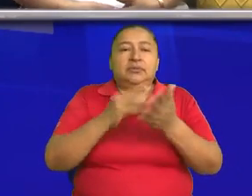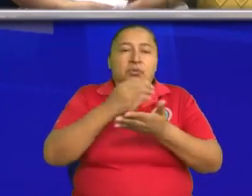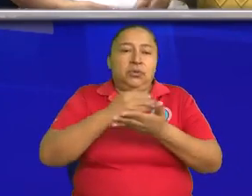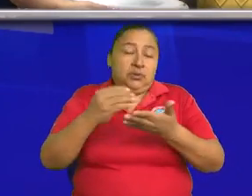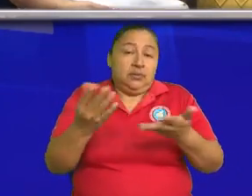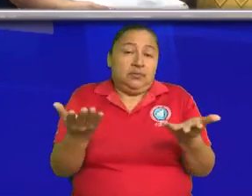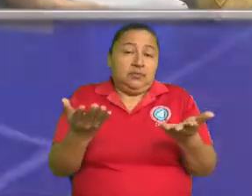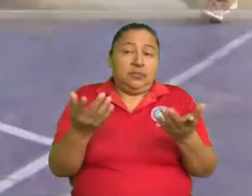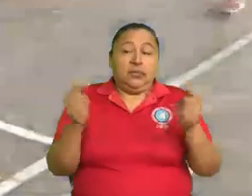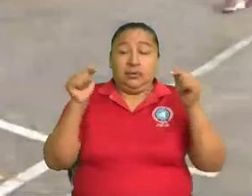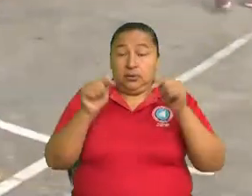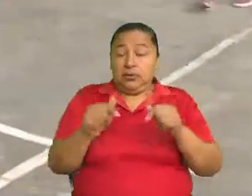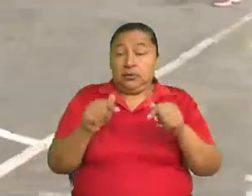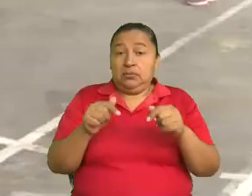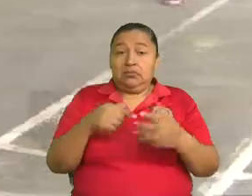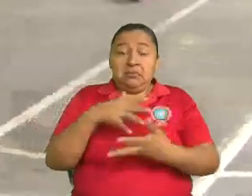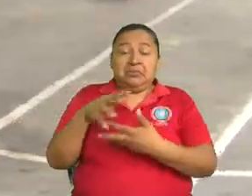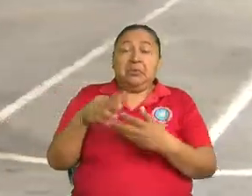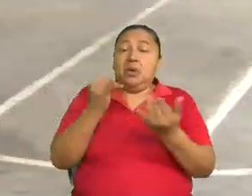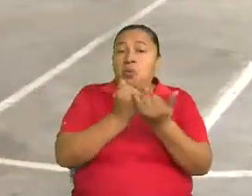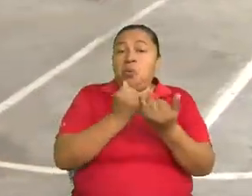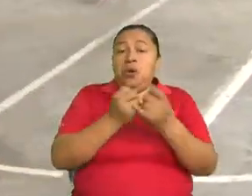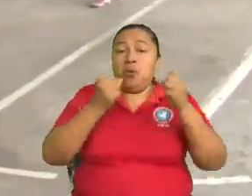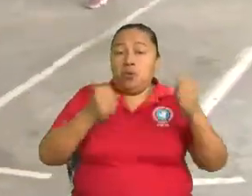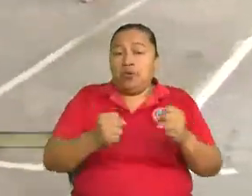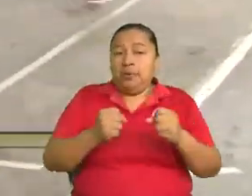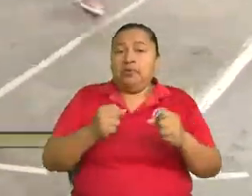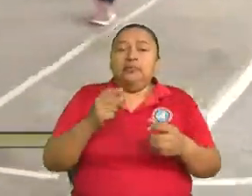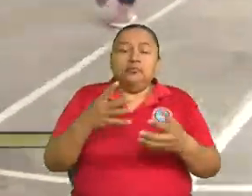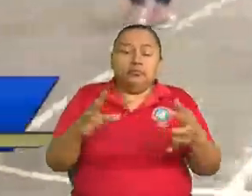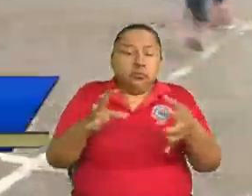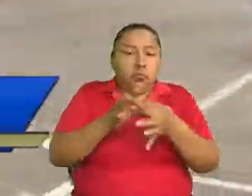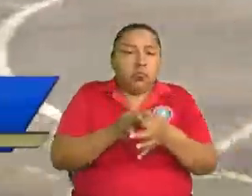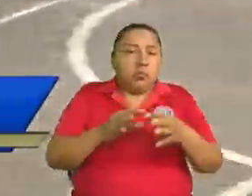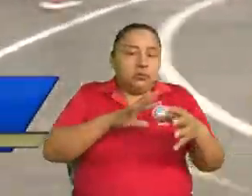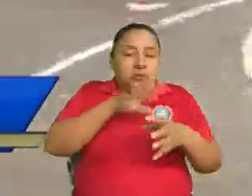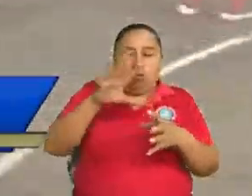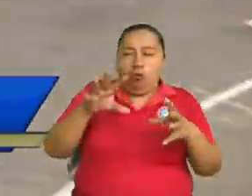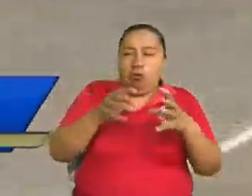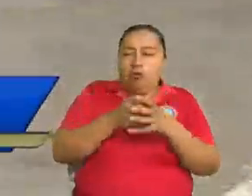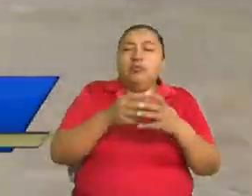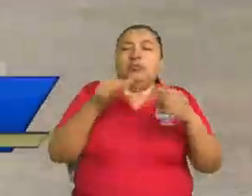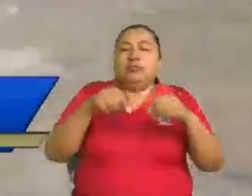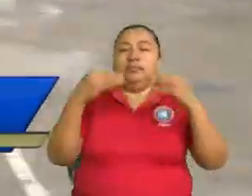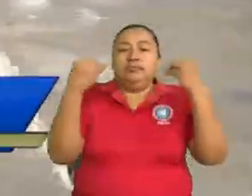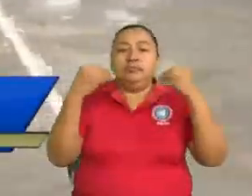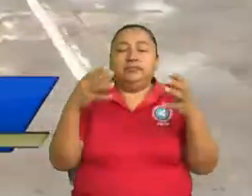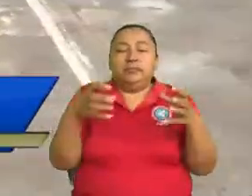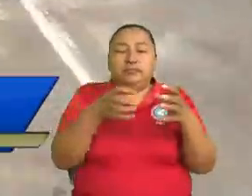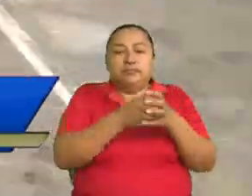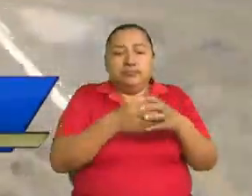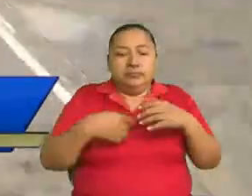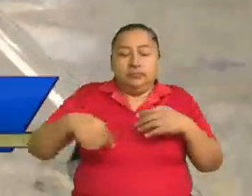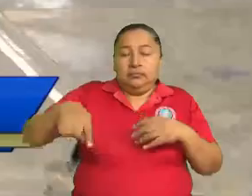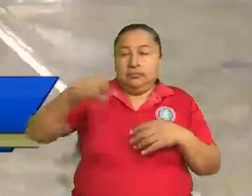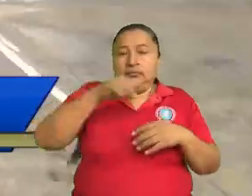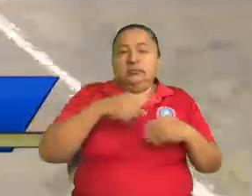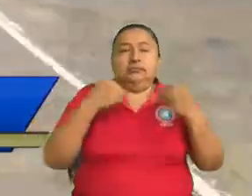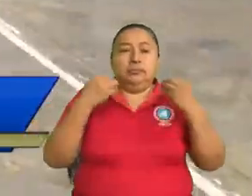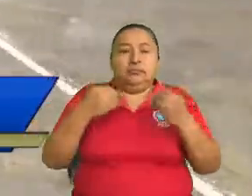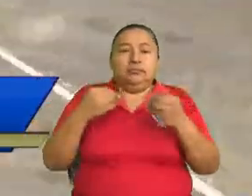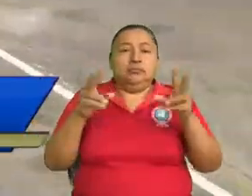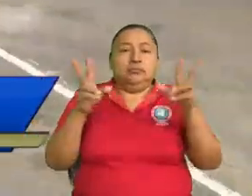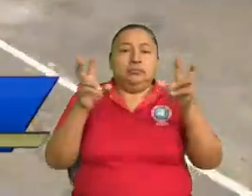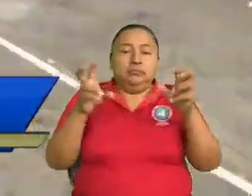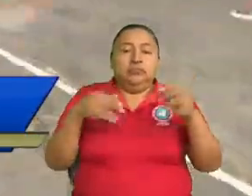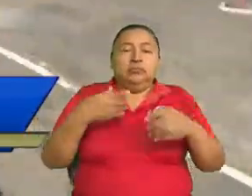representando al colegio, y de igual manera a los muchachos. Entonces es una combinación de todo. Entonces esa es la educación, es la combinación de muchos